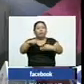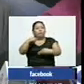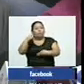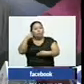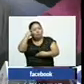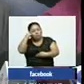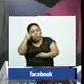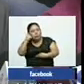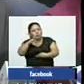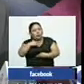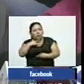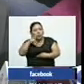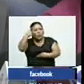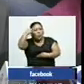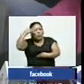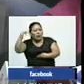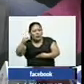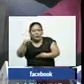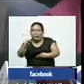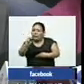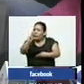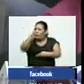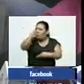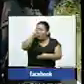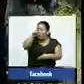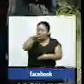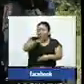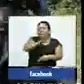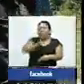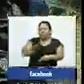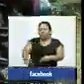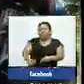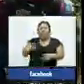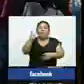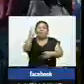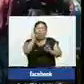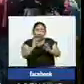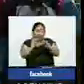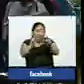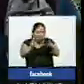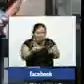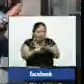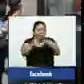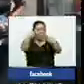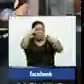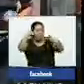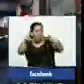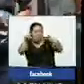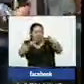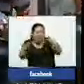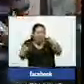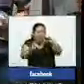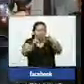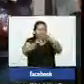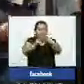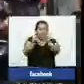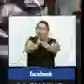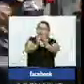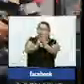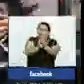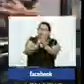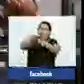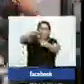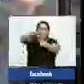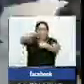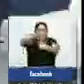volviendo políticas más duras en nuestro país. La falta de oportunidad, las políticas mal ejecutadas y la crisis en la región